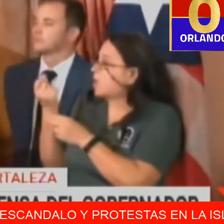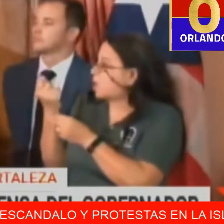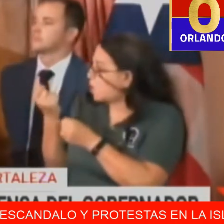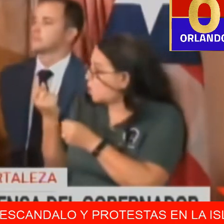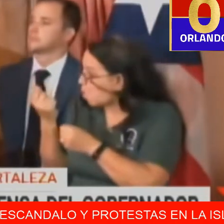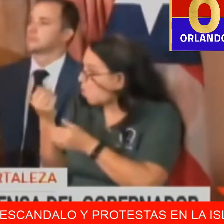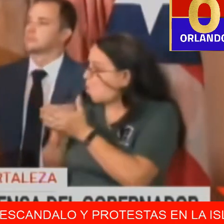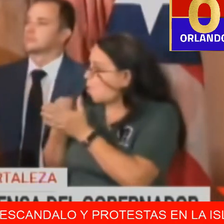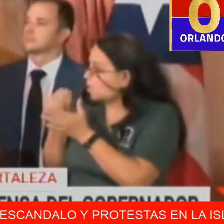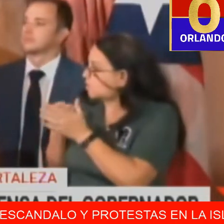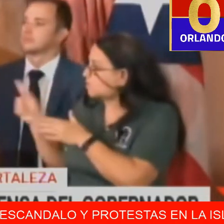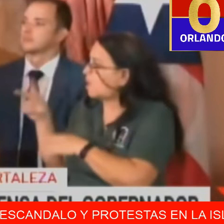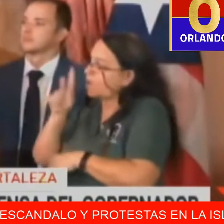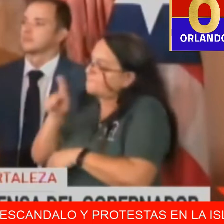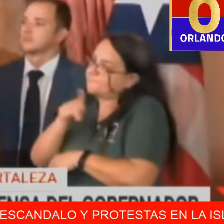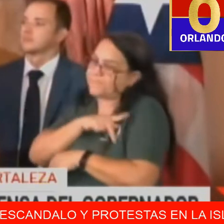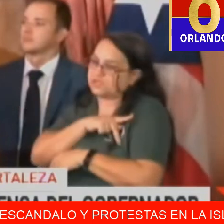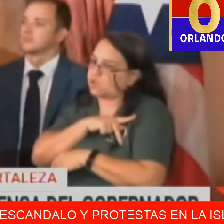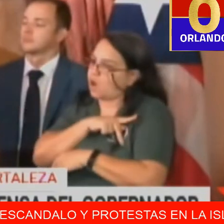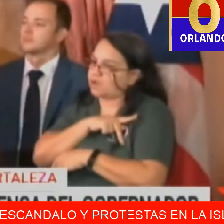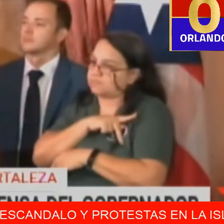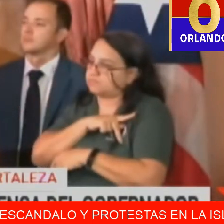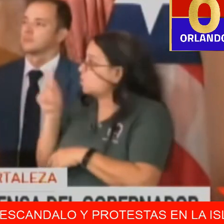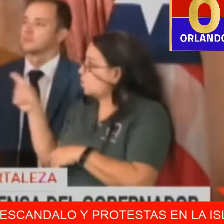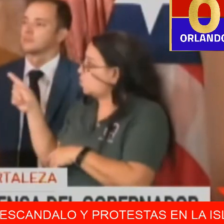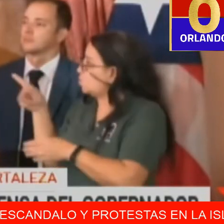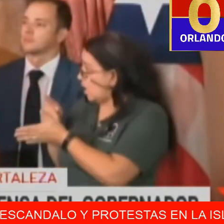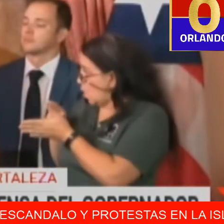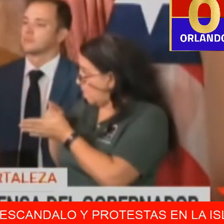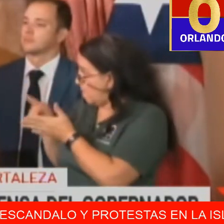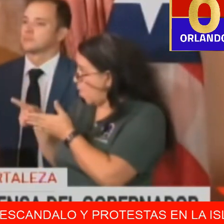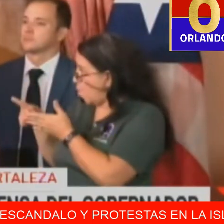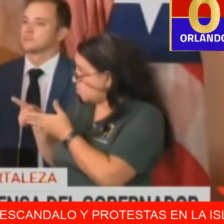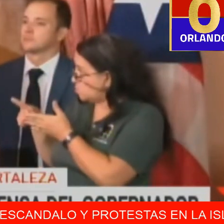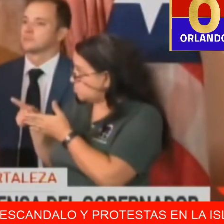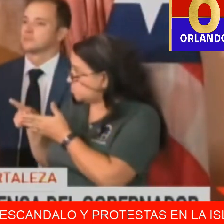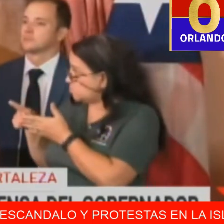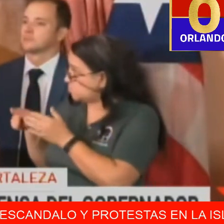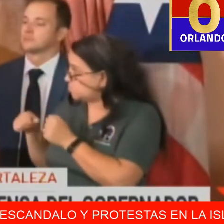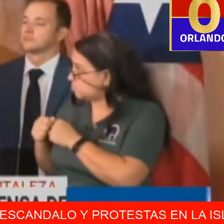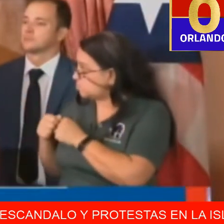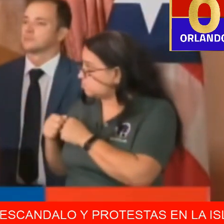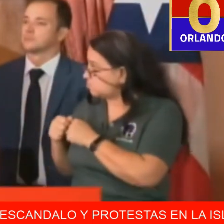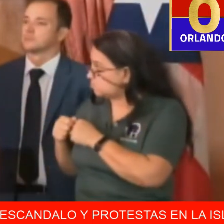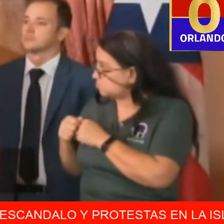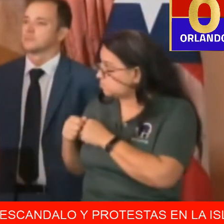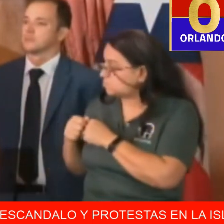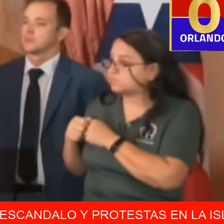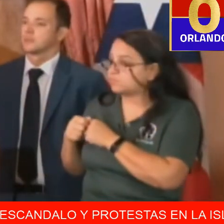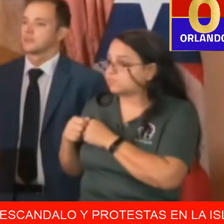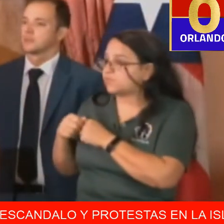Y llevaba ya por lo menos 30 años. ¿Y siempre había que comprarle las hornillas a él?